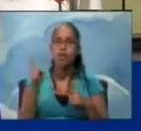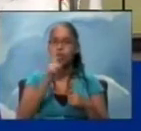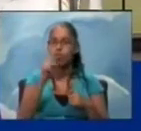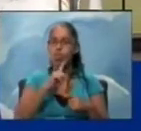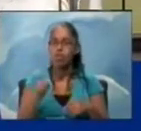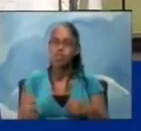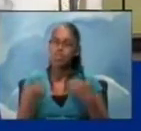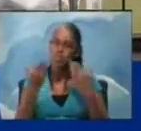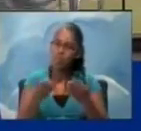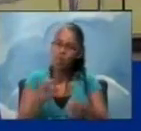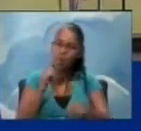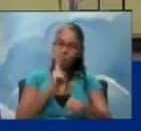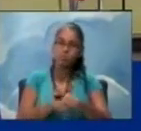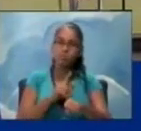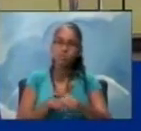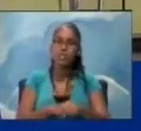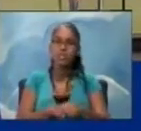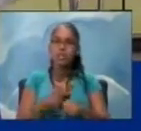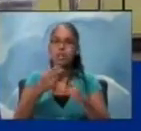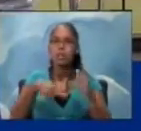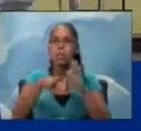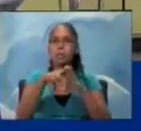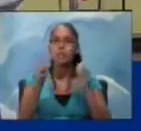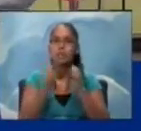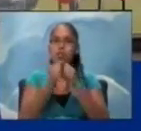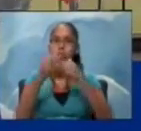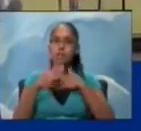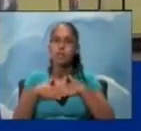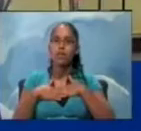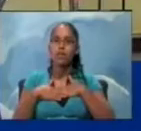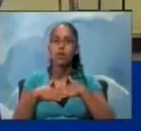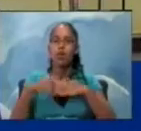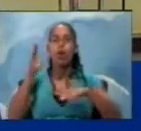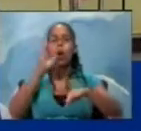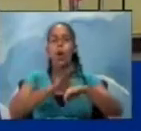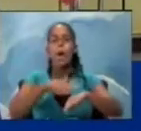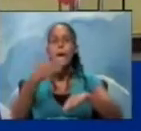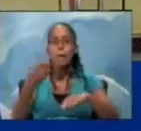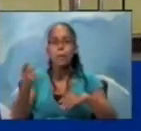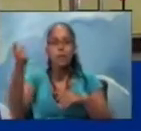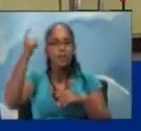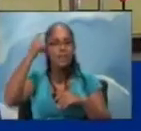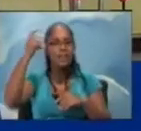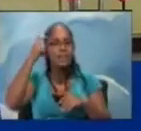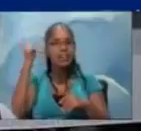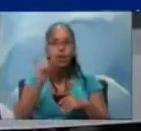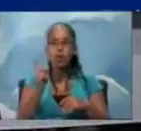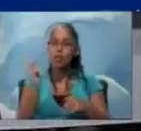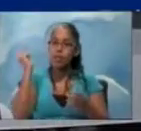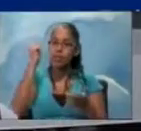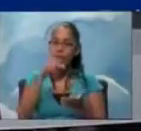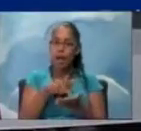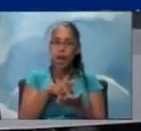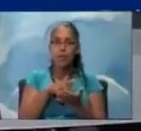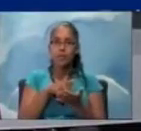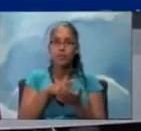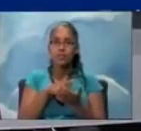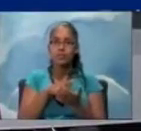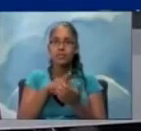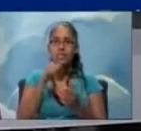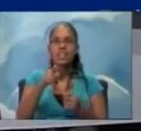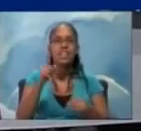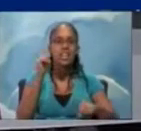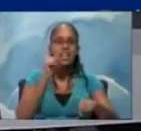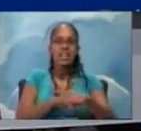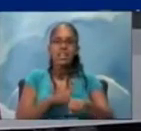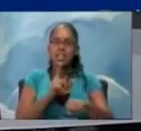daba oportunidad. Diga conmigo, porque el día no había llegado. Porque el día no había llegado. El tiempo no